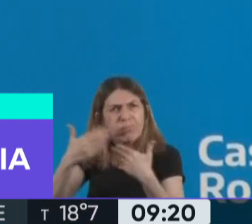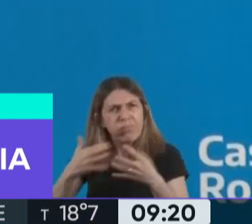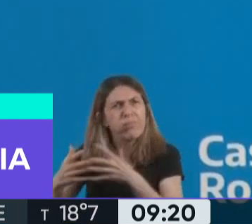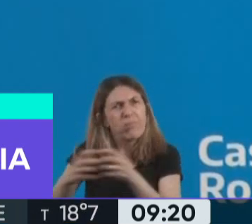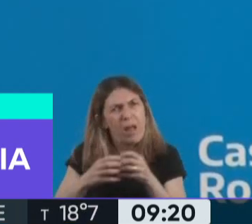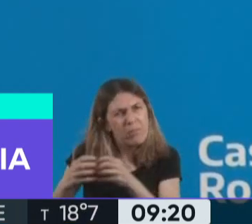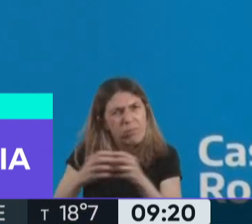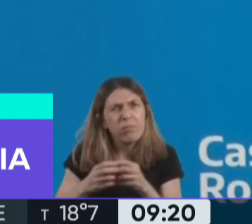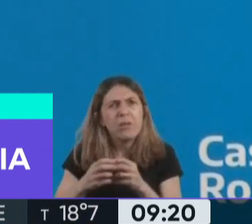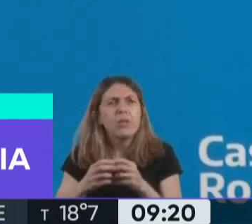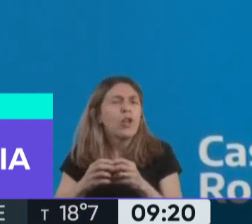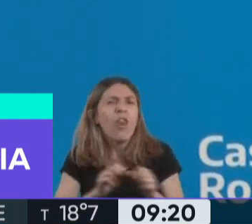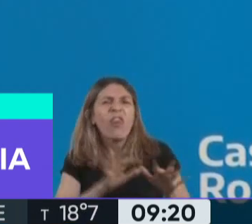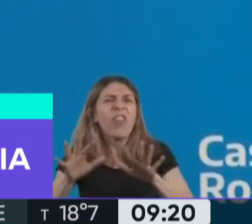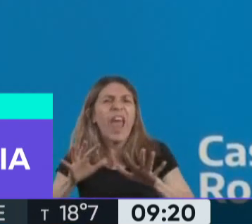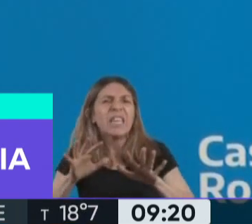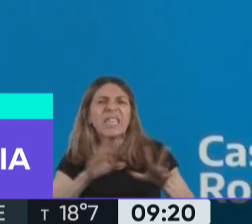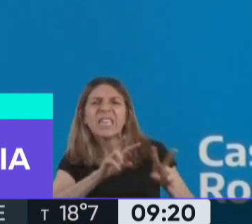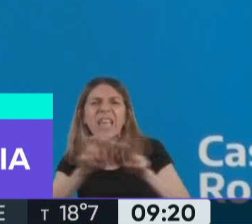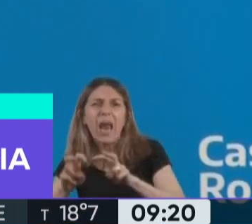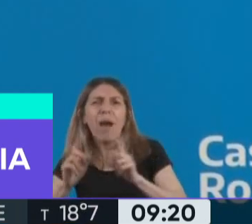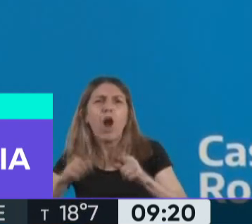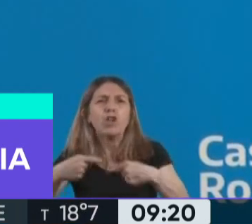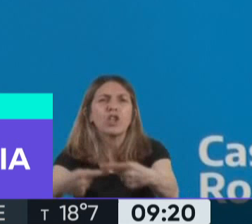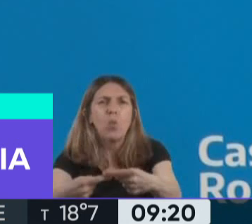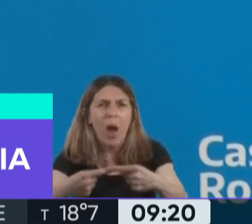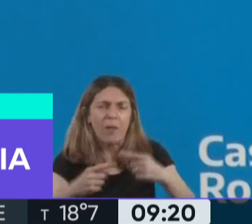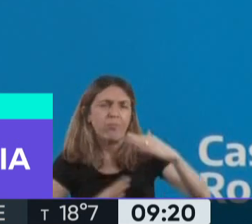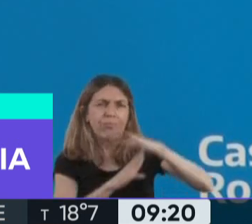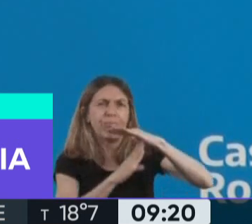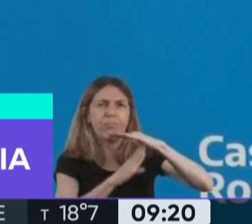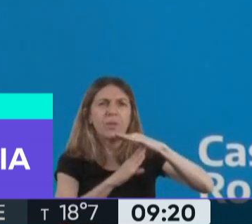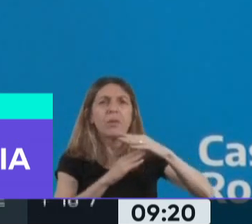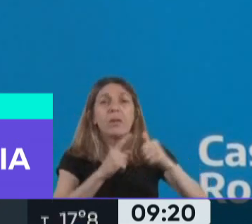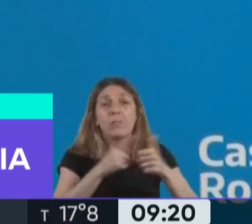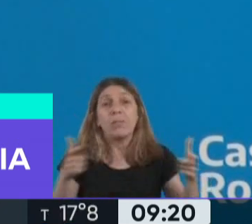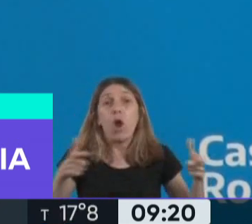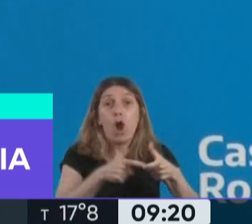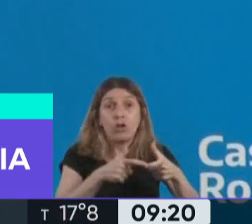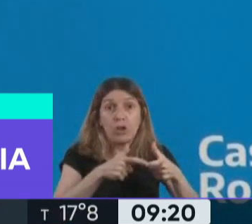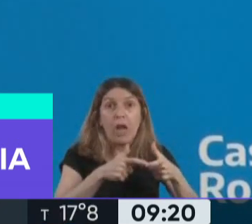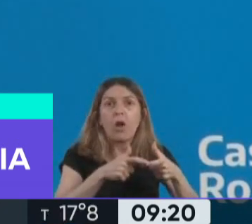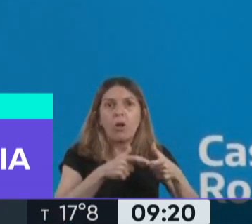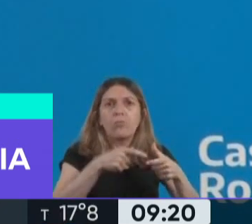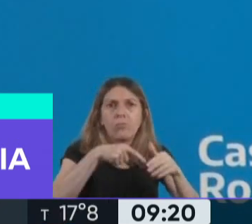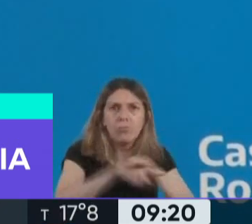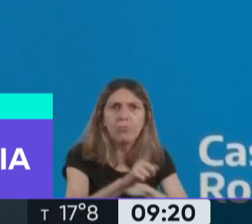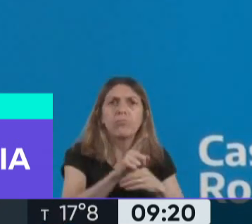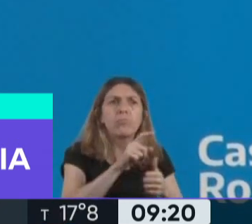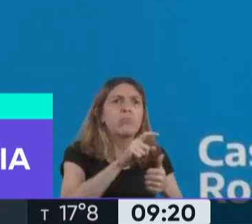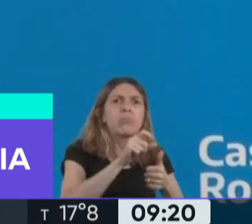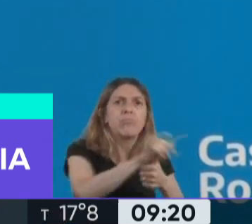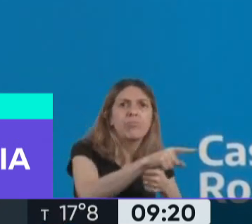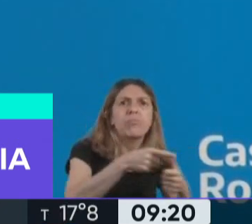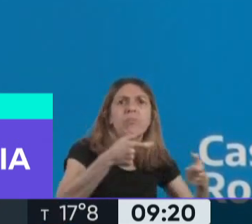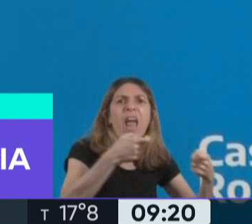alguna manera los 10 pilares que él quiere que se sigan trabajando, tanto en el Consejo, que reúne a los diferentes sectores empresariales,